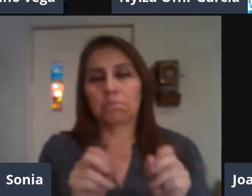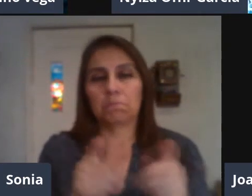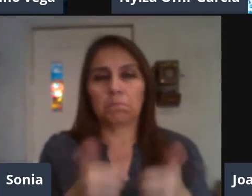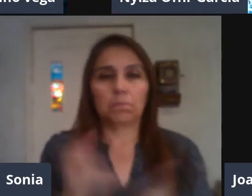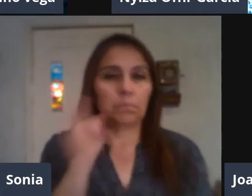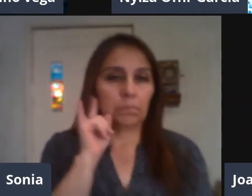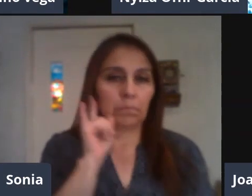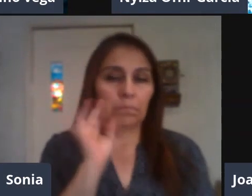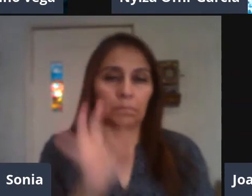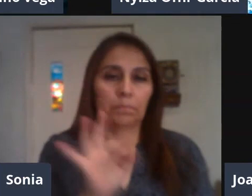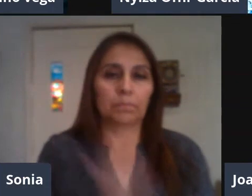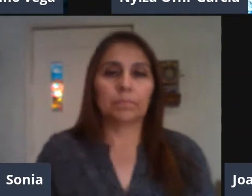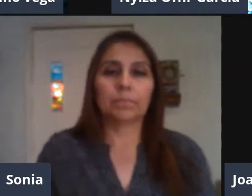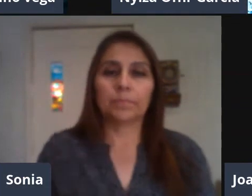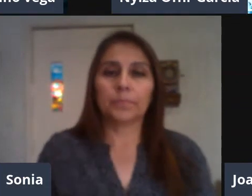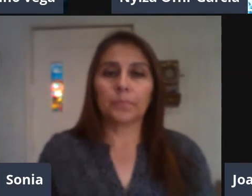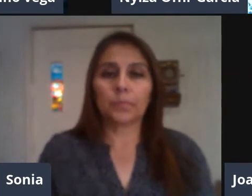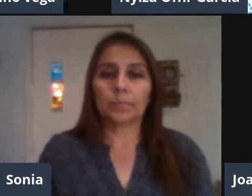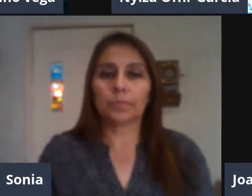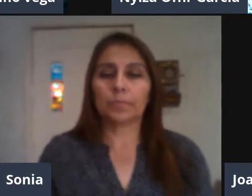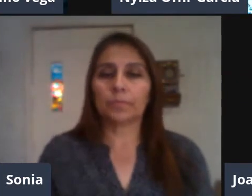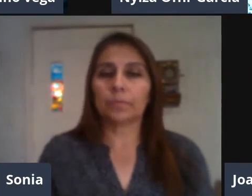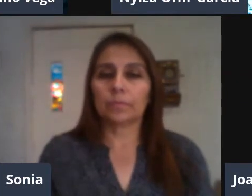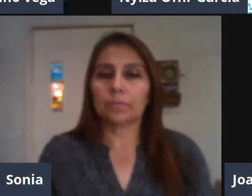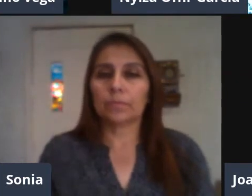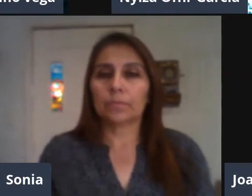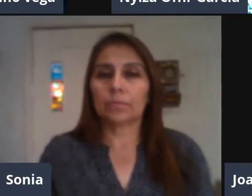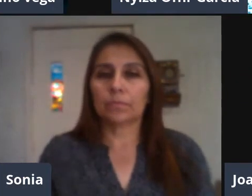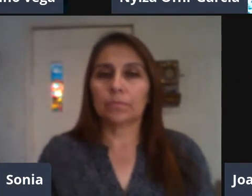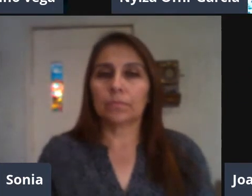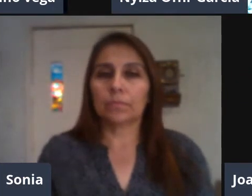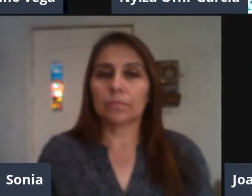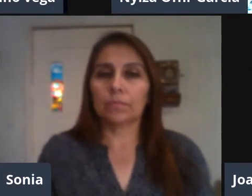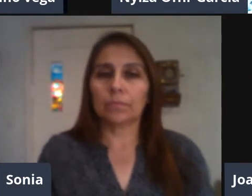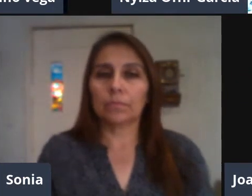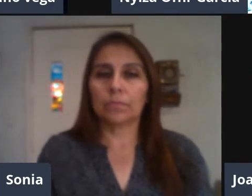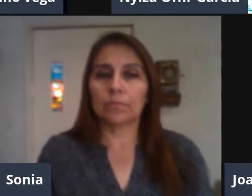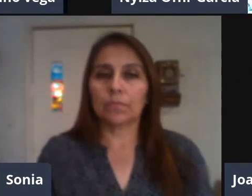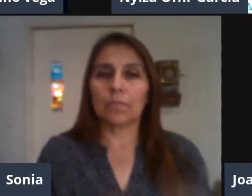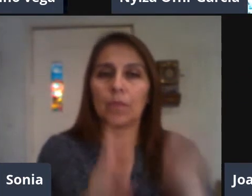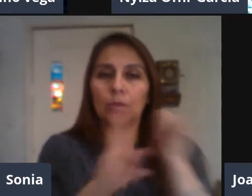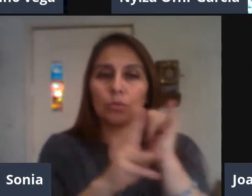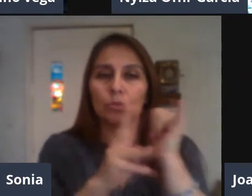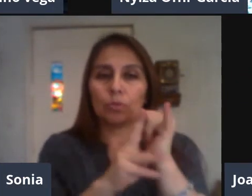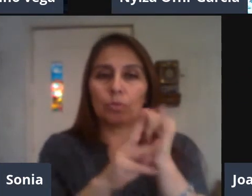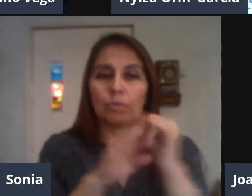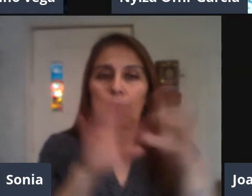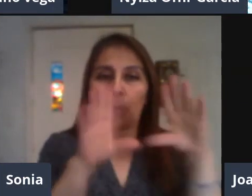silencio cerraré el de youtube porque empieza a interferir